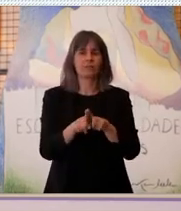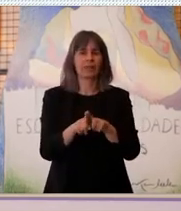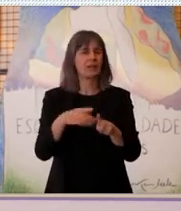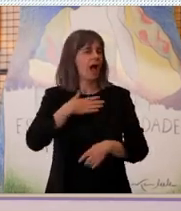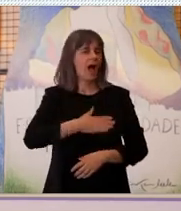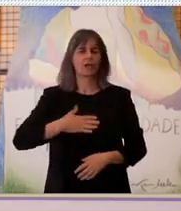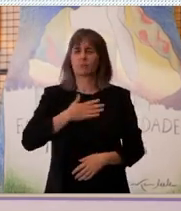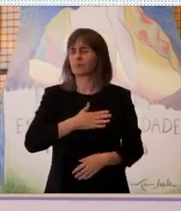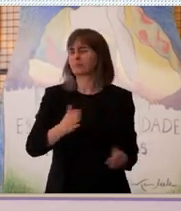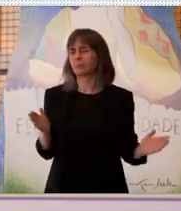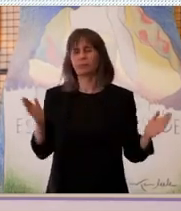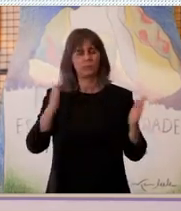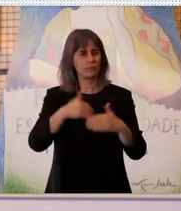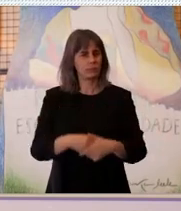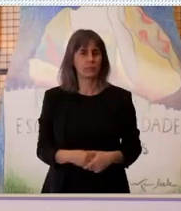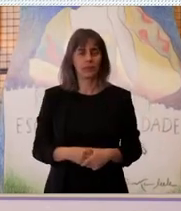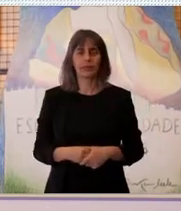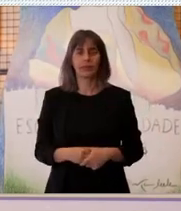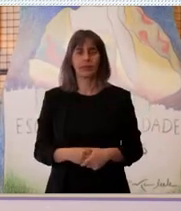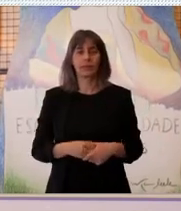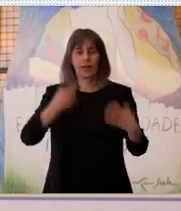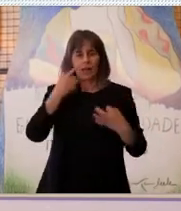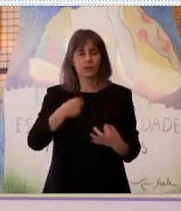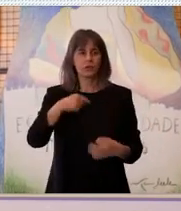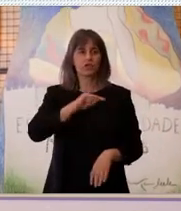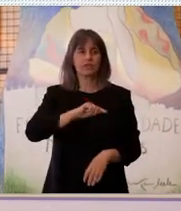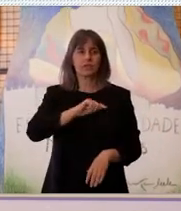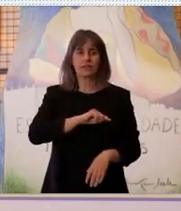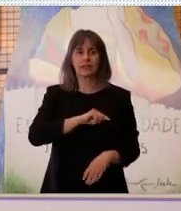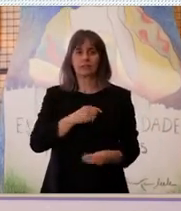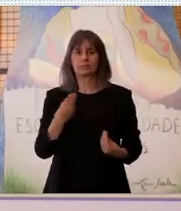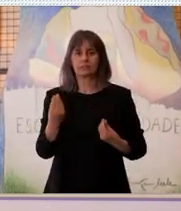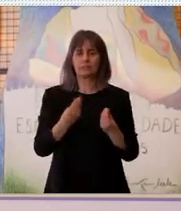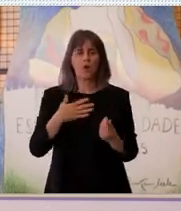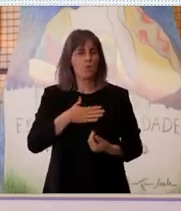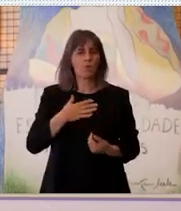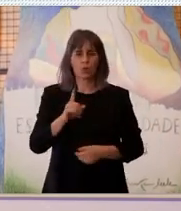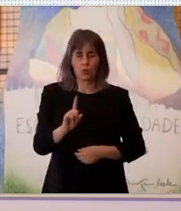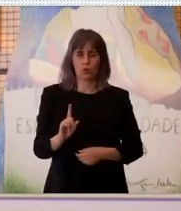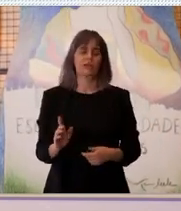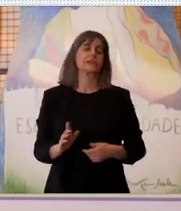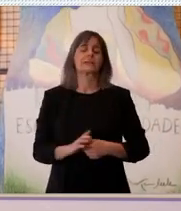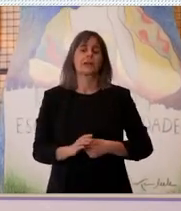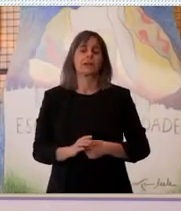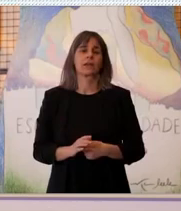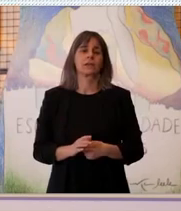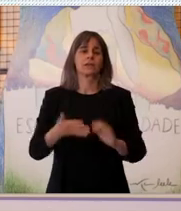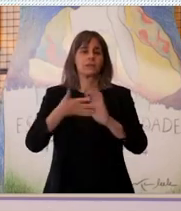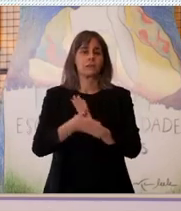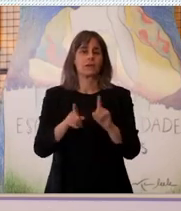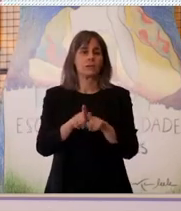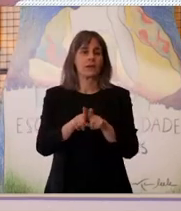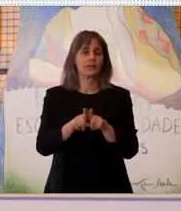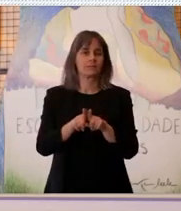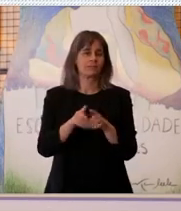agradable para mí y sobre todo no no me he sentido bueno no me he sentido cómoda ni a institución conmigo quiero decir no me no me